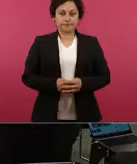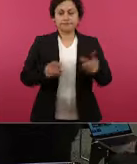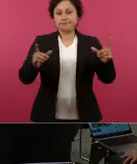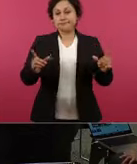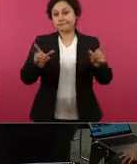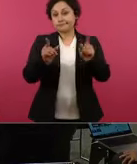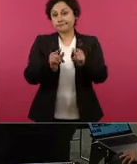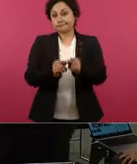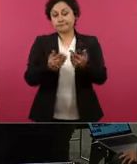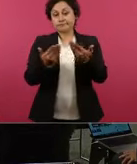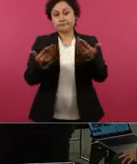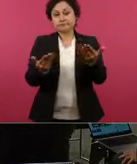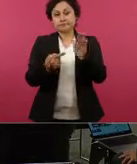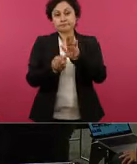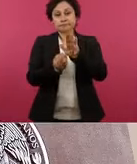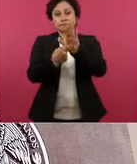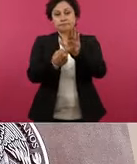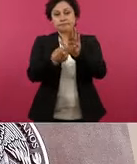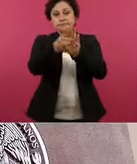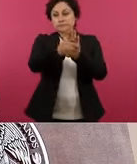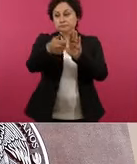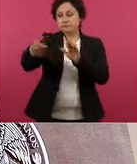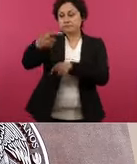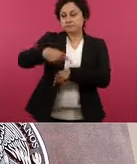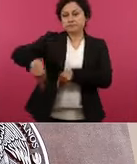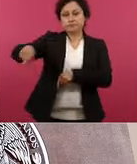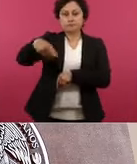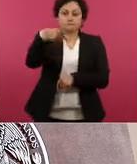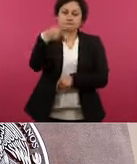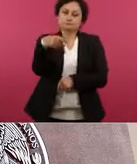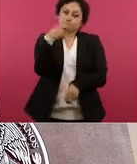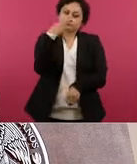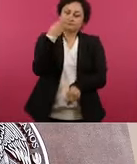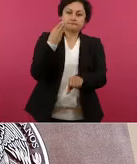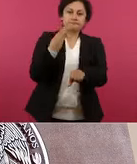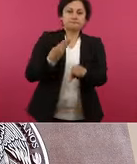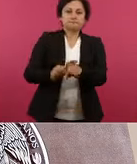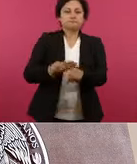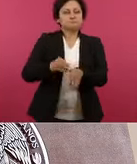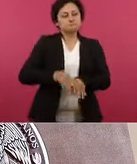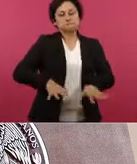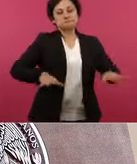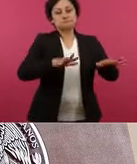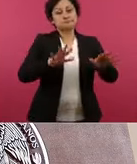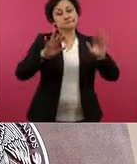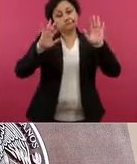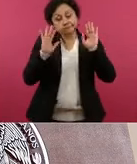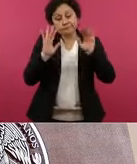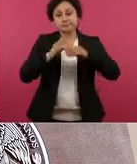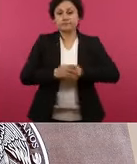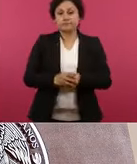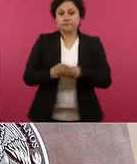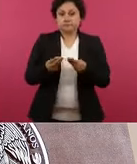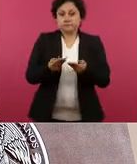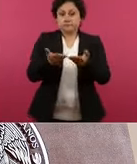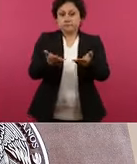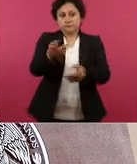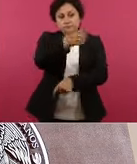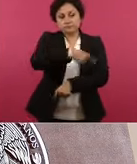cada quien asuma su responsabilidad con sus audiencias y pues los dejamos para que cada quien forme